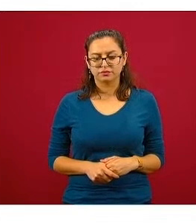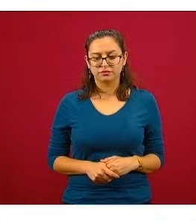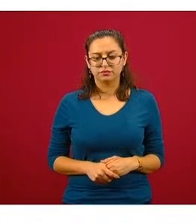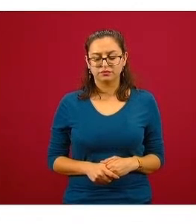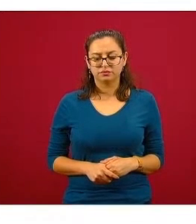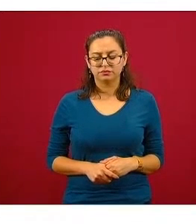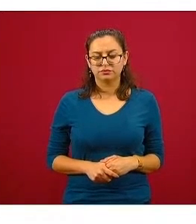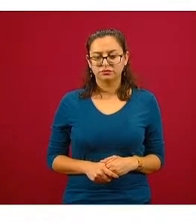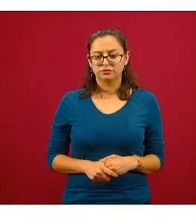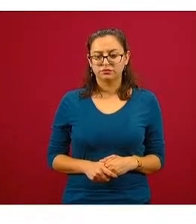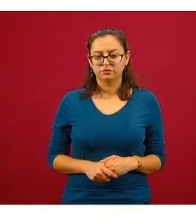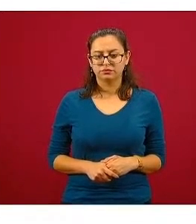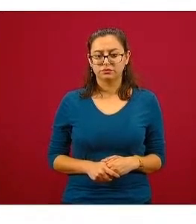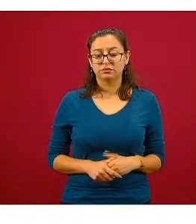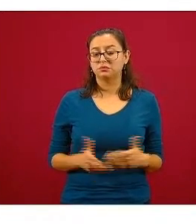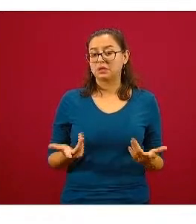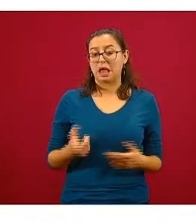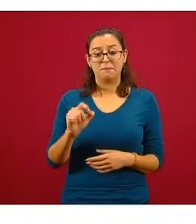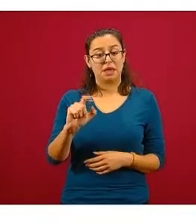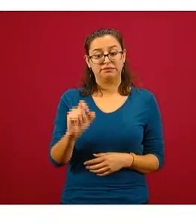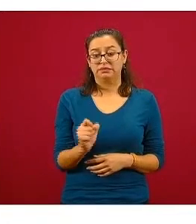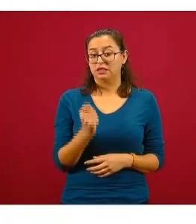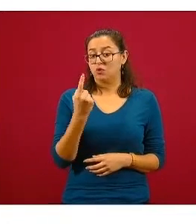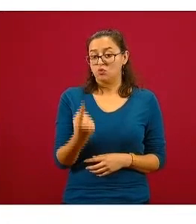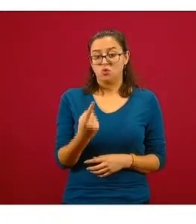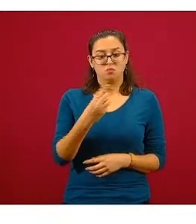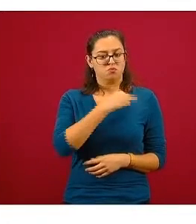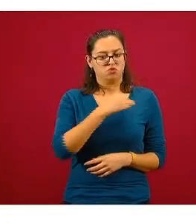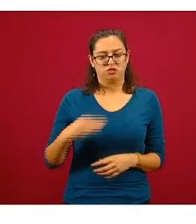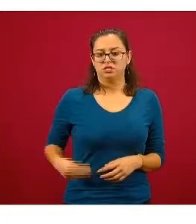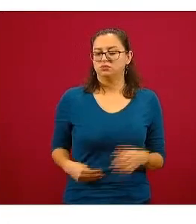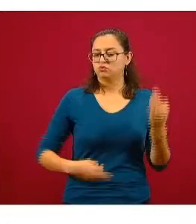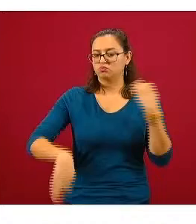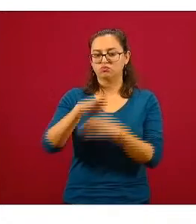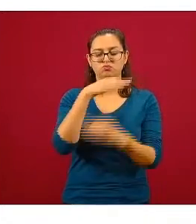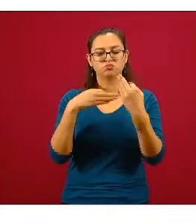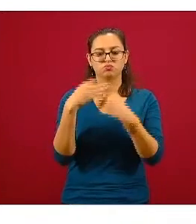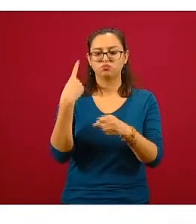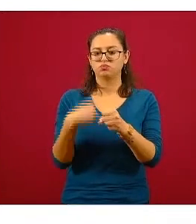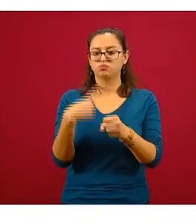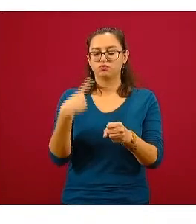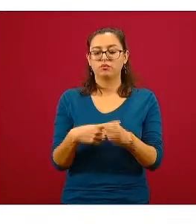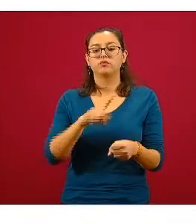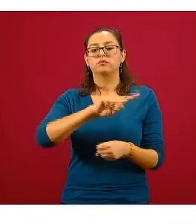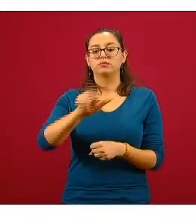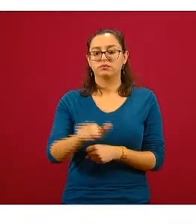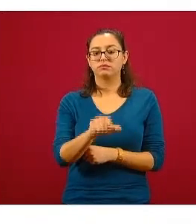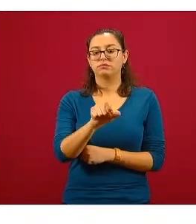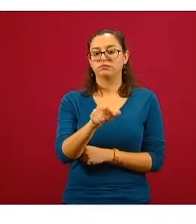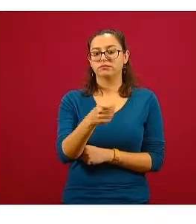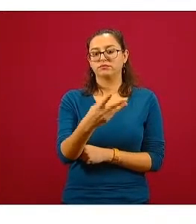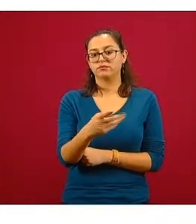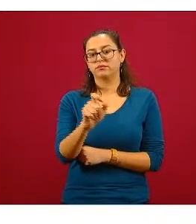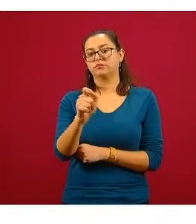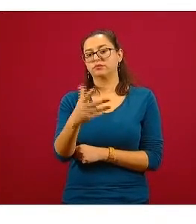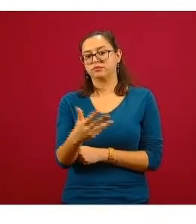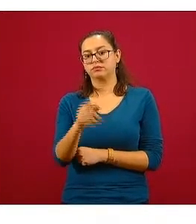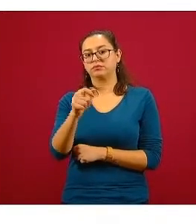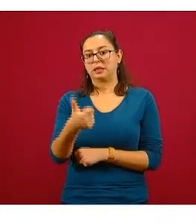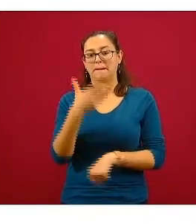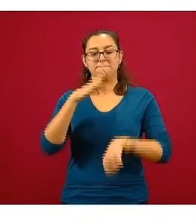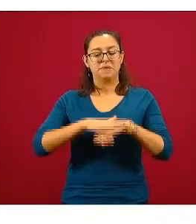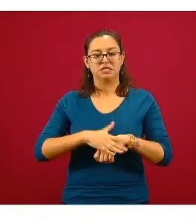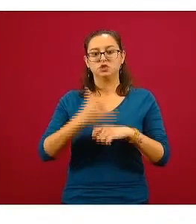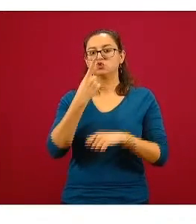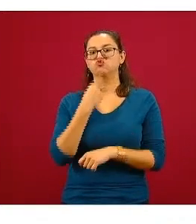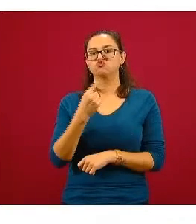Campeche. Semana 21, prácticamente todos los municipios ya habían tenido al menos un caso y a partir de ahí empiezan con intensidad. Vemos